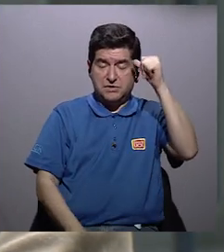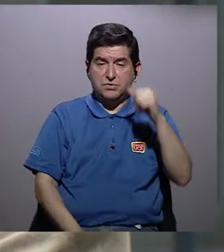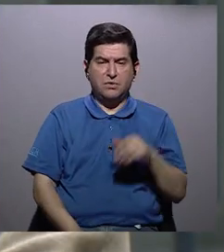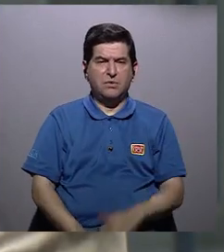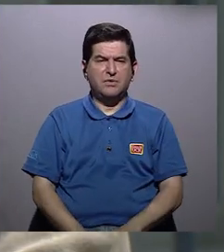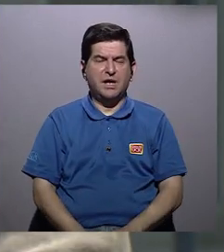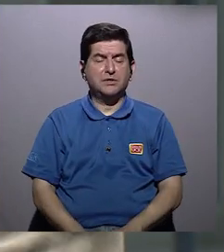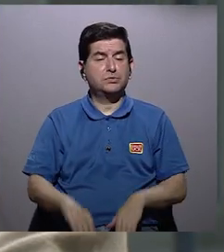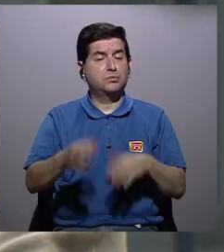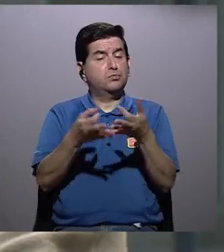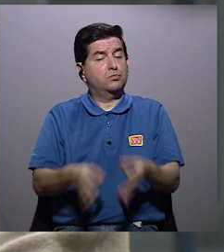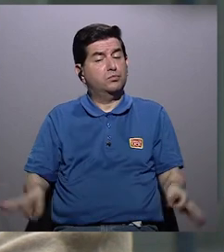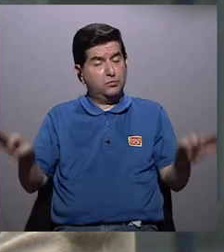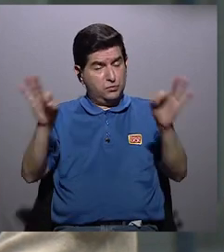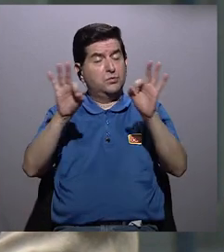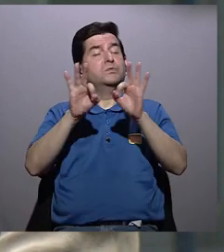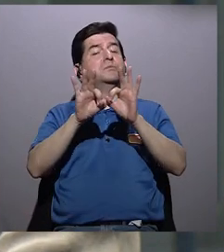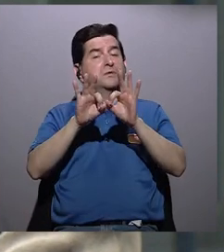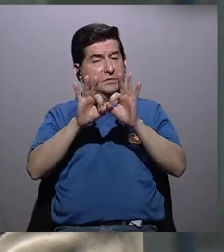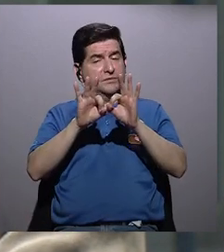siguen siendo fundamentales